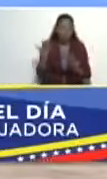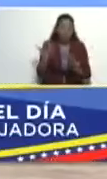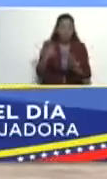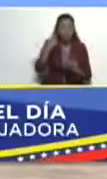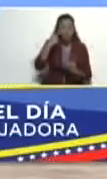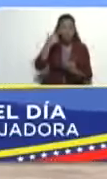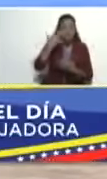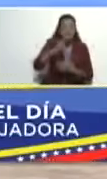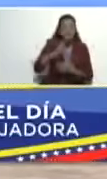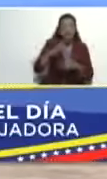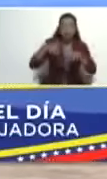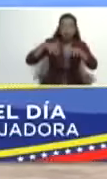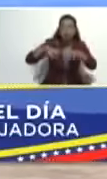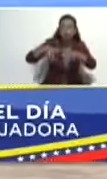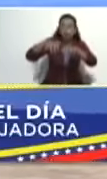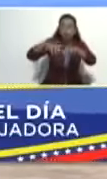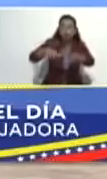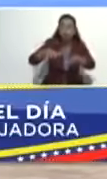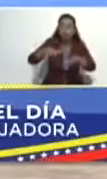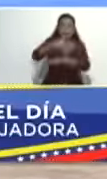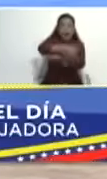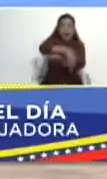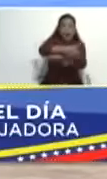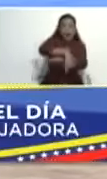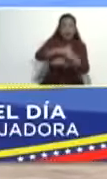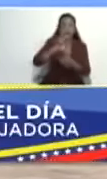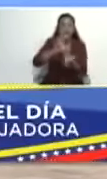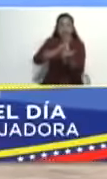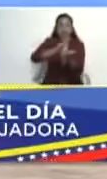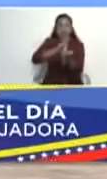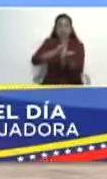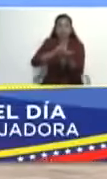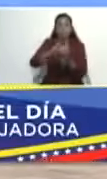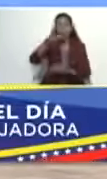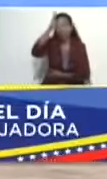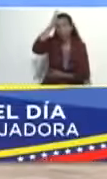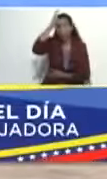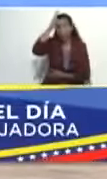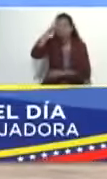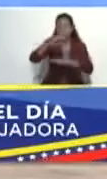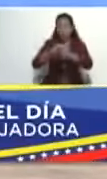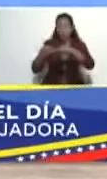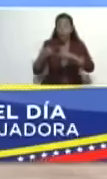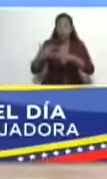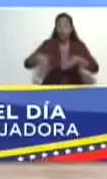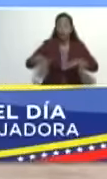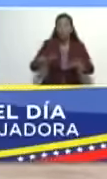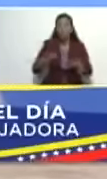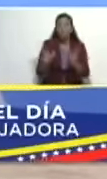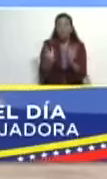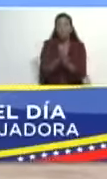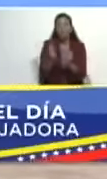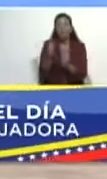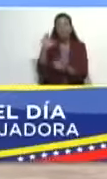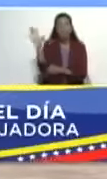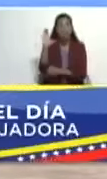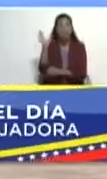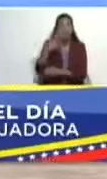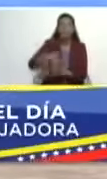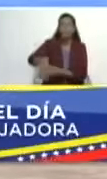están todavía marchando en las calles de Coro, de Ciudad Guayana, de Cumaná, de San Felipe, de Caracas.